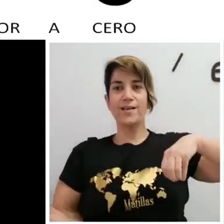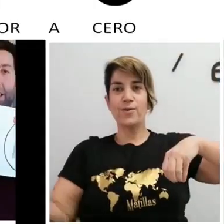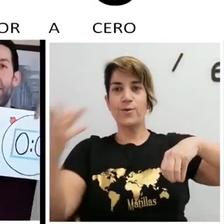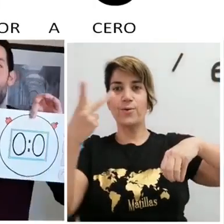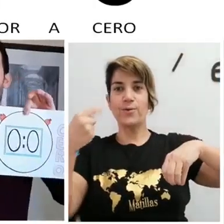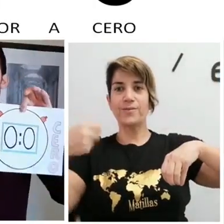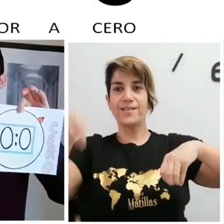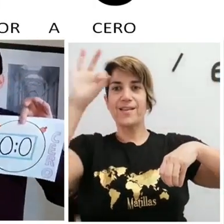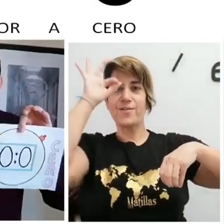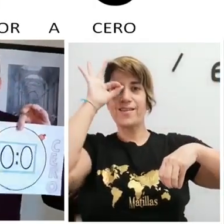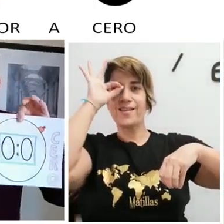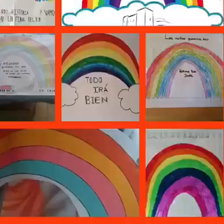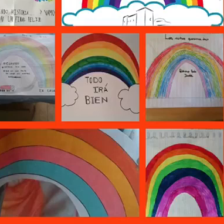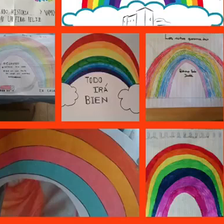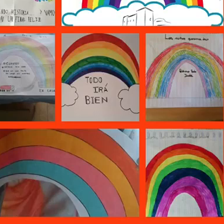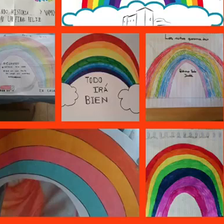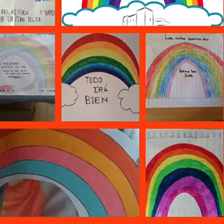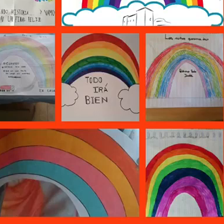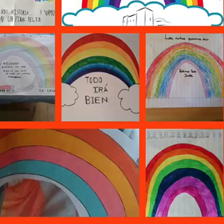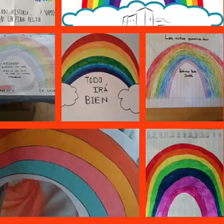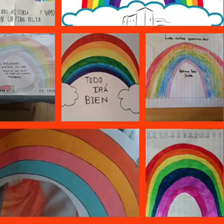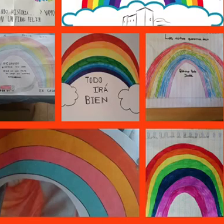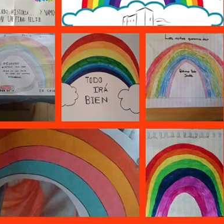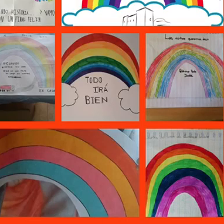el contador a cero.